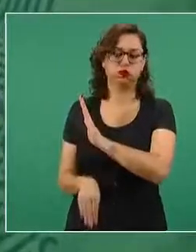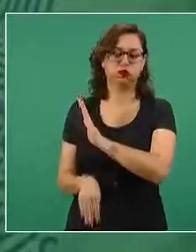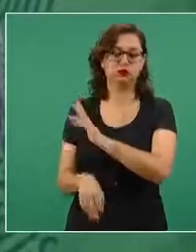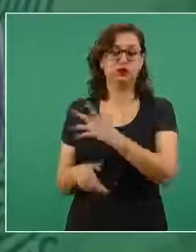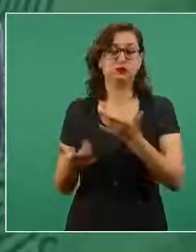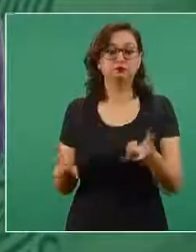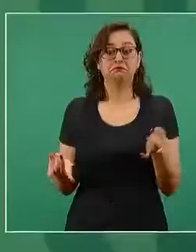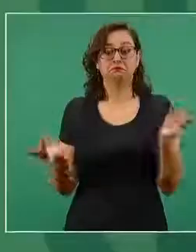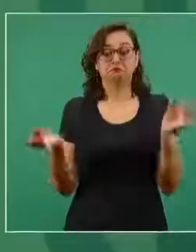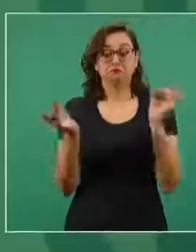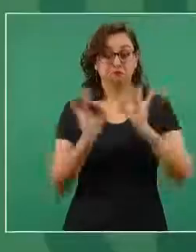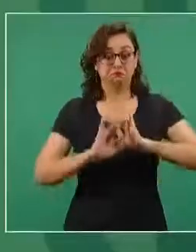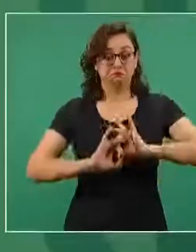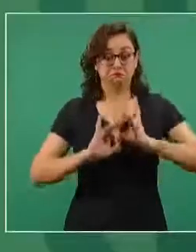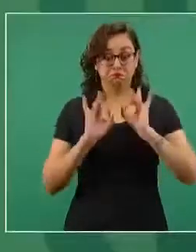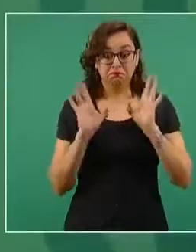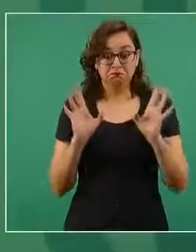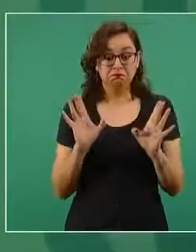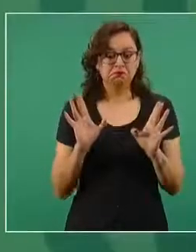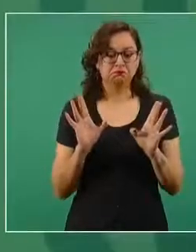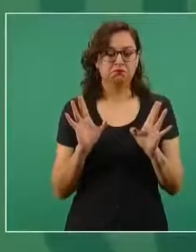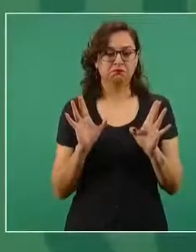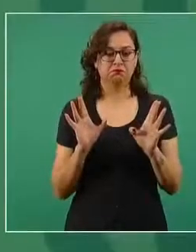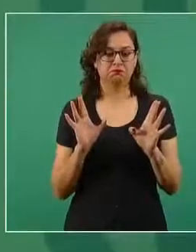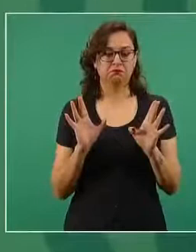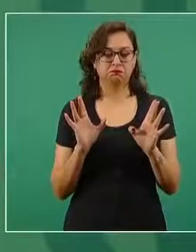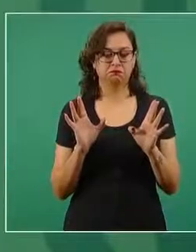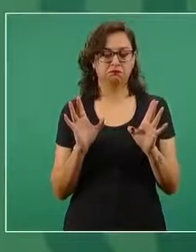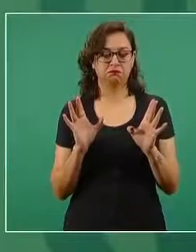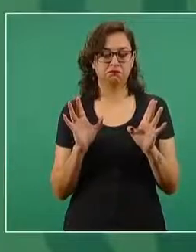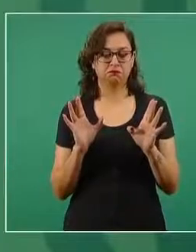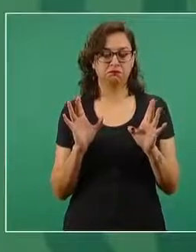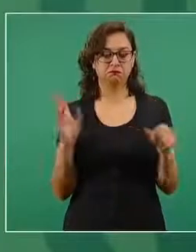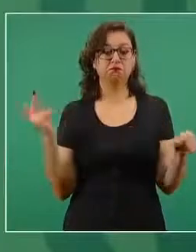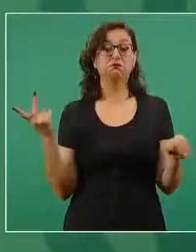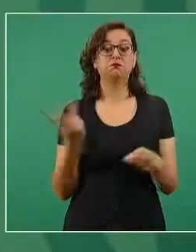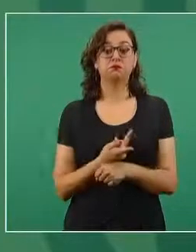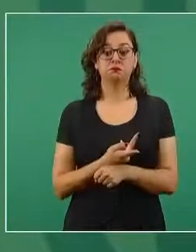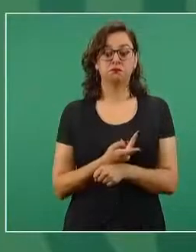y de repente viene